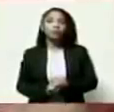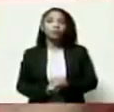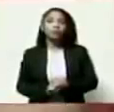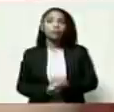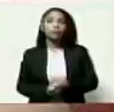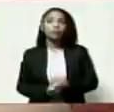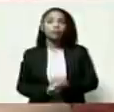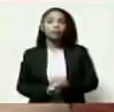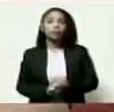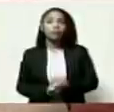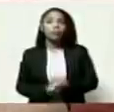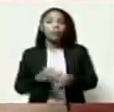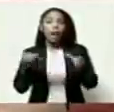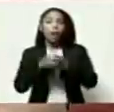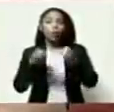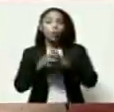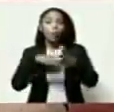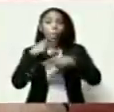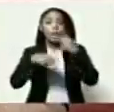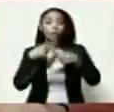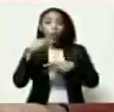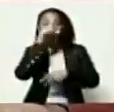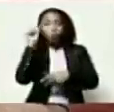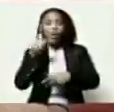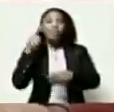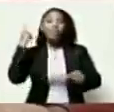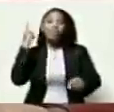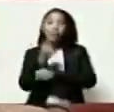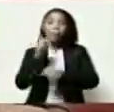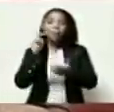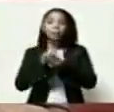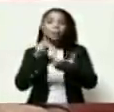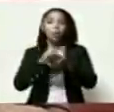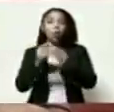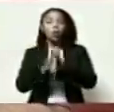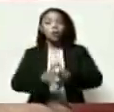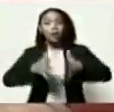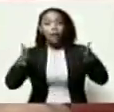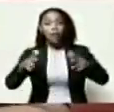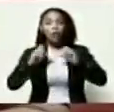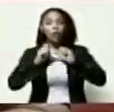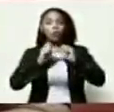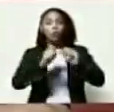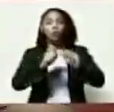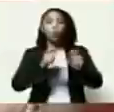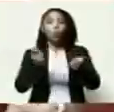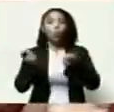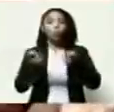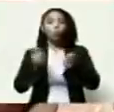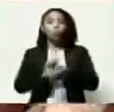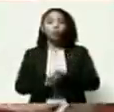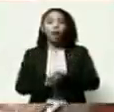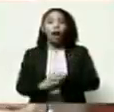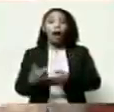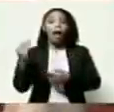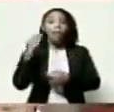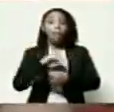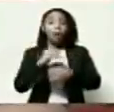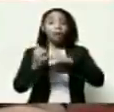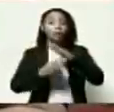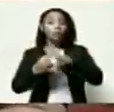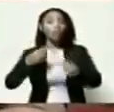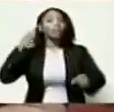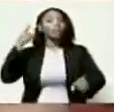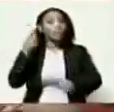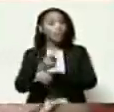El partido y el pueblo debe participar ampliamente en el seguimiento y el control, además de las instituciones que deben